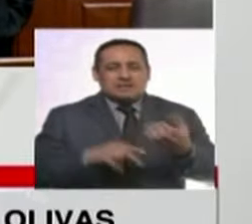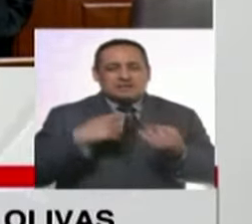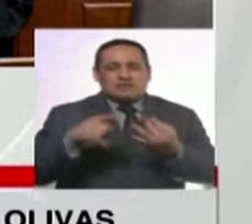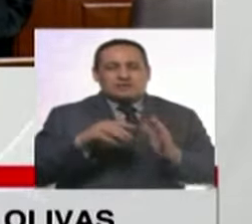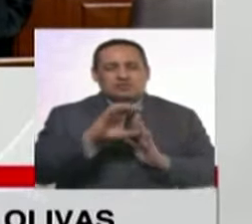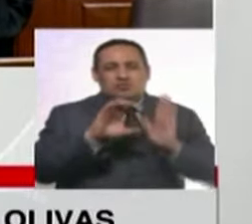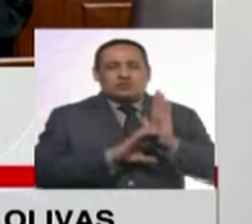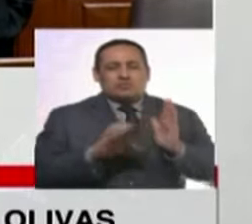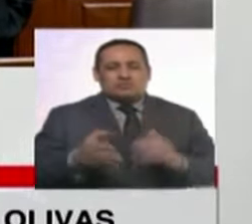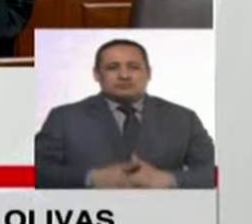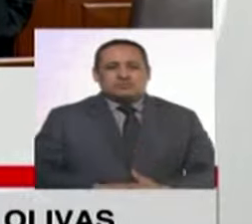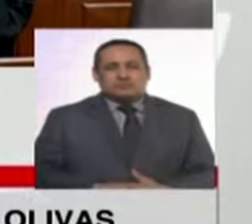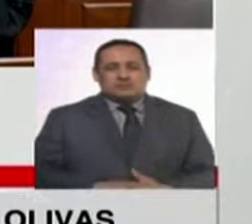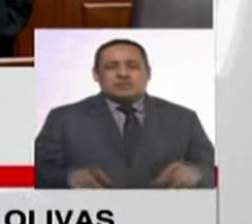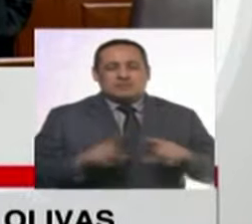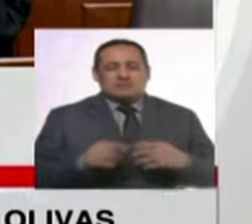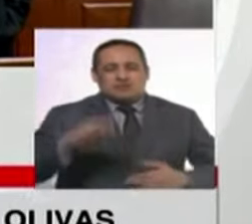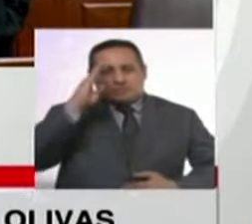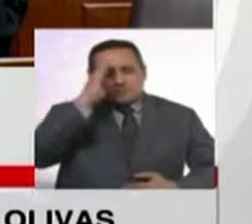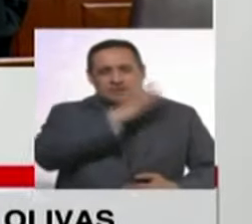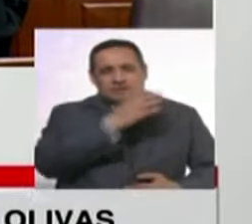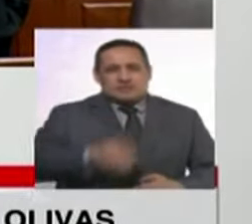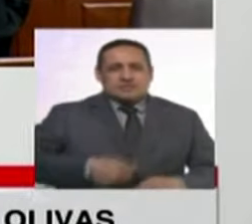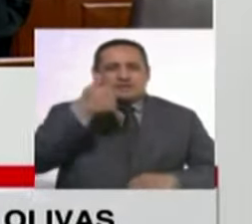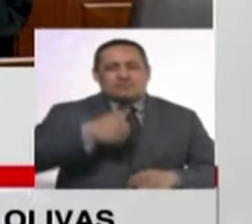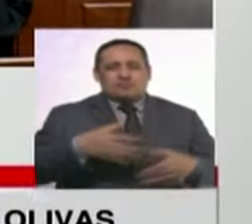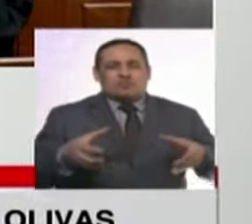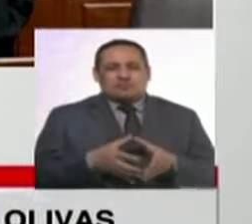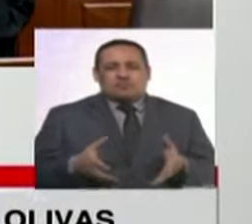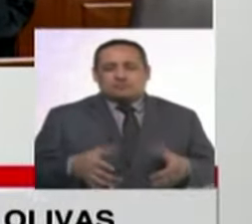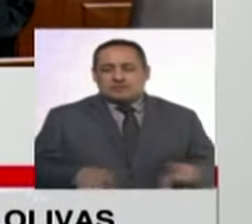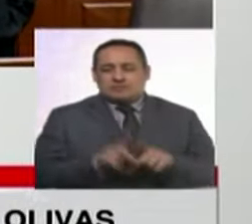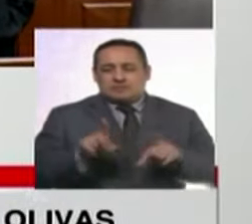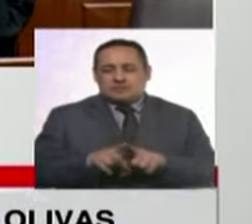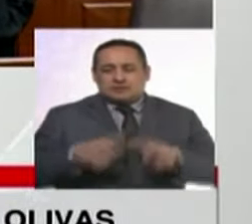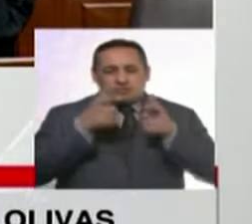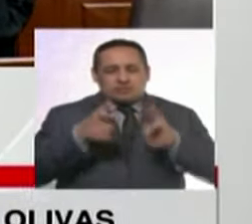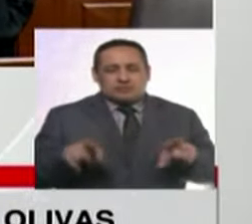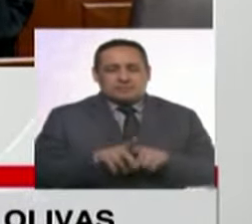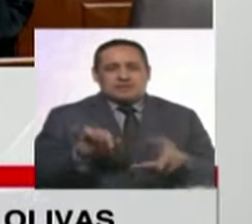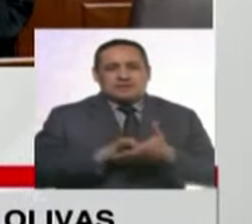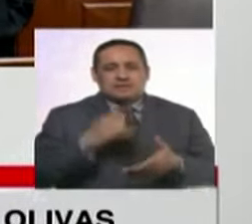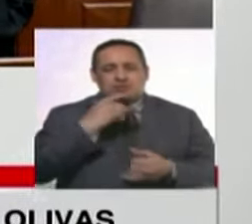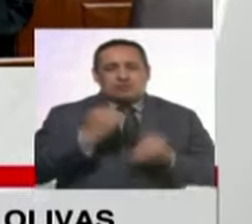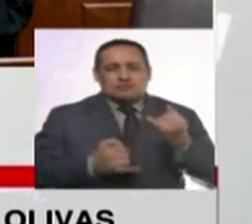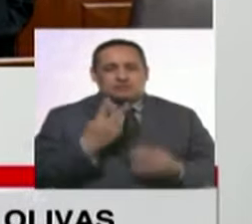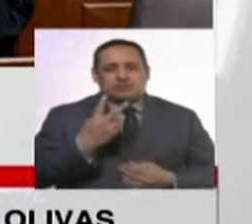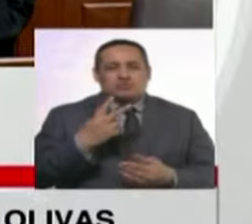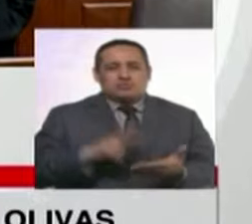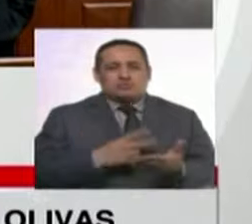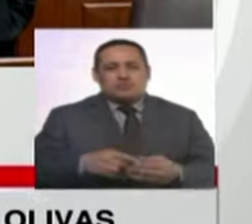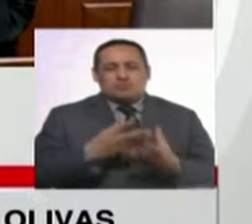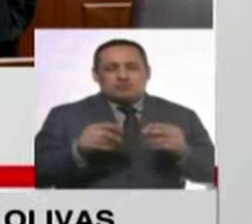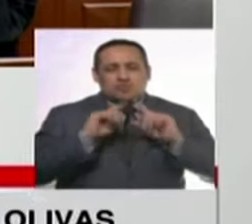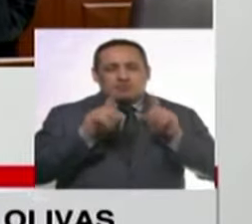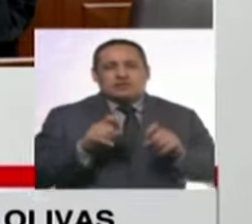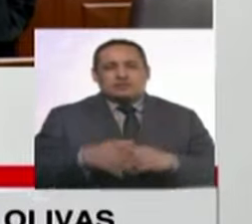currículos de los comandantes del jefe Estado Mayor o del Inspector que están los dos últimos muy